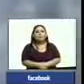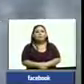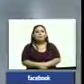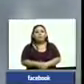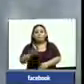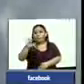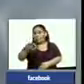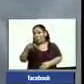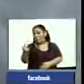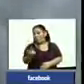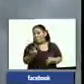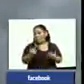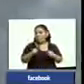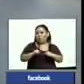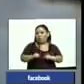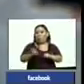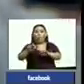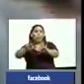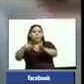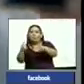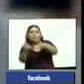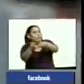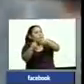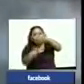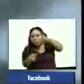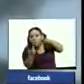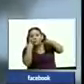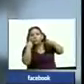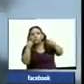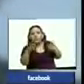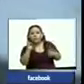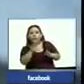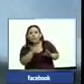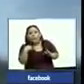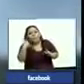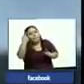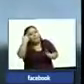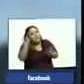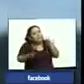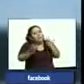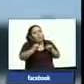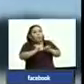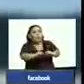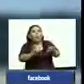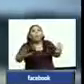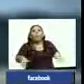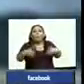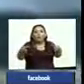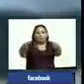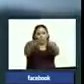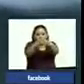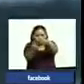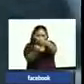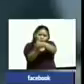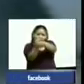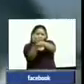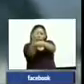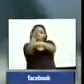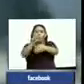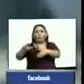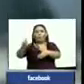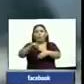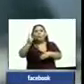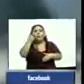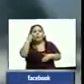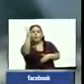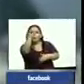cinco personas murieron y ocho estaban desaparecidas y las autoridades temen que estén muertas después de que un volcán hiciera erupción el lunes en Nueva Zelanda